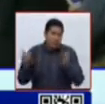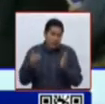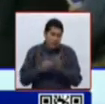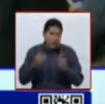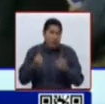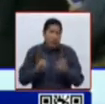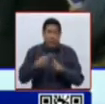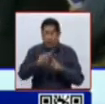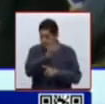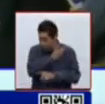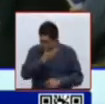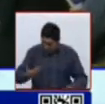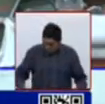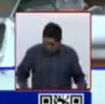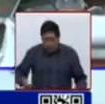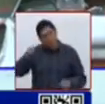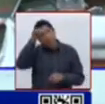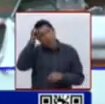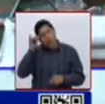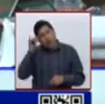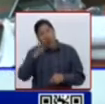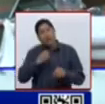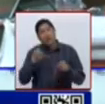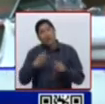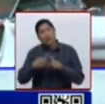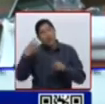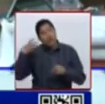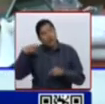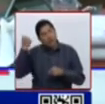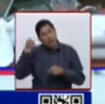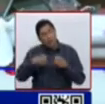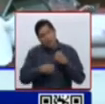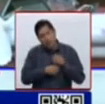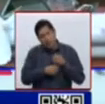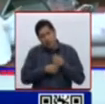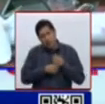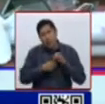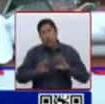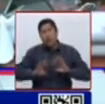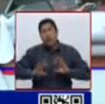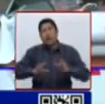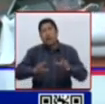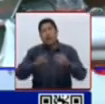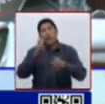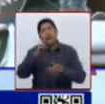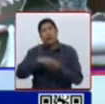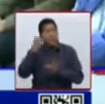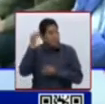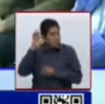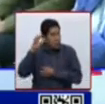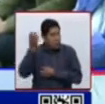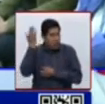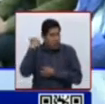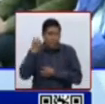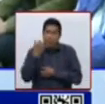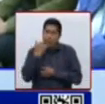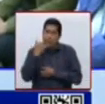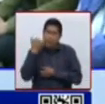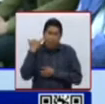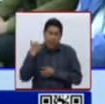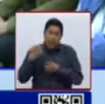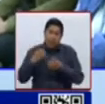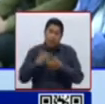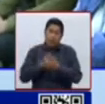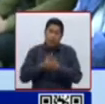la expresidente Jeanine Áñez y a los ex jefes militares durante la gestión 2019. A mi espalda, el Salón Rosado